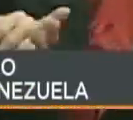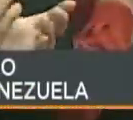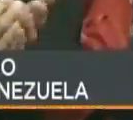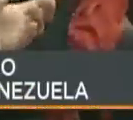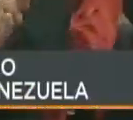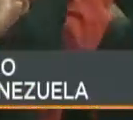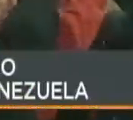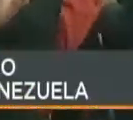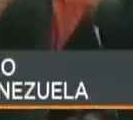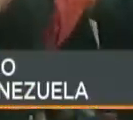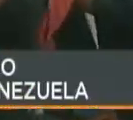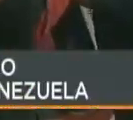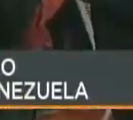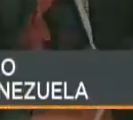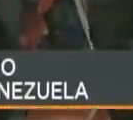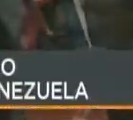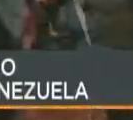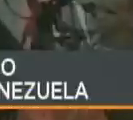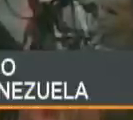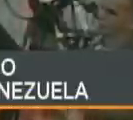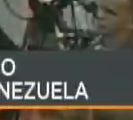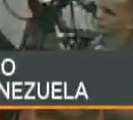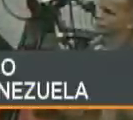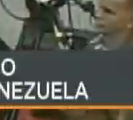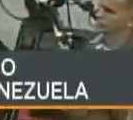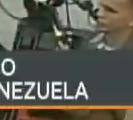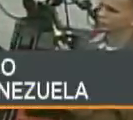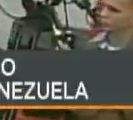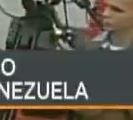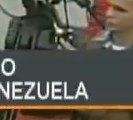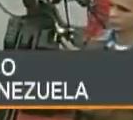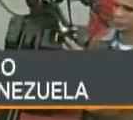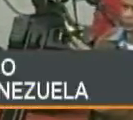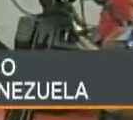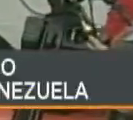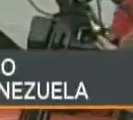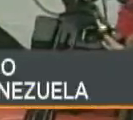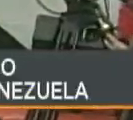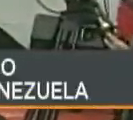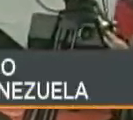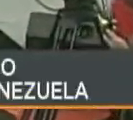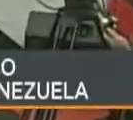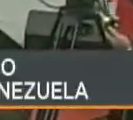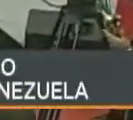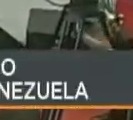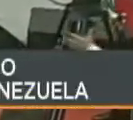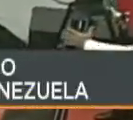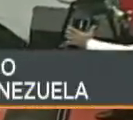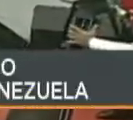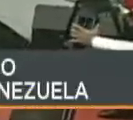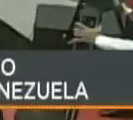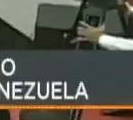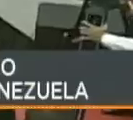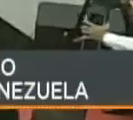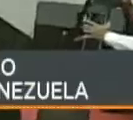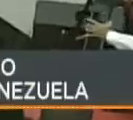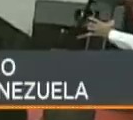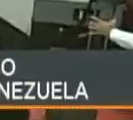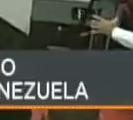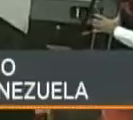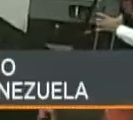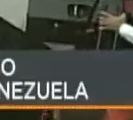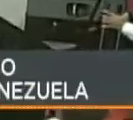del partido, no para vernos el ombligo, no para buscar diferencias donde no hay ni va a